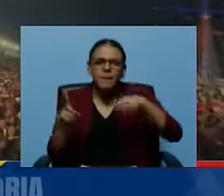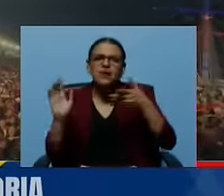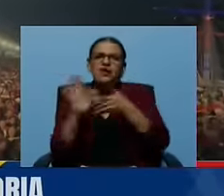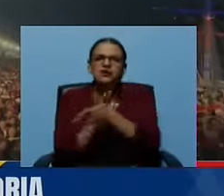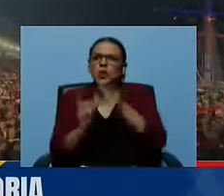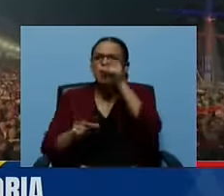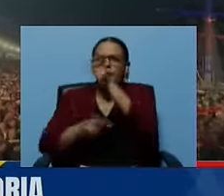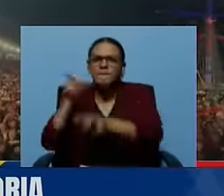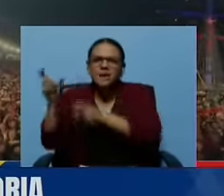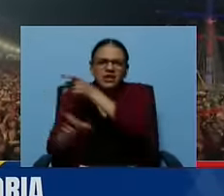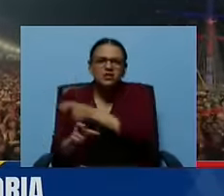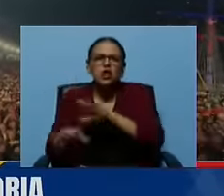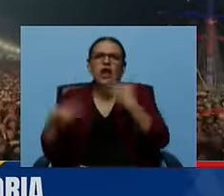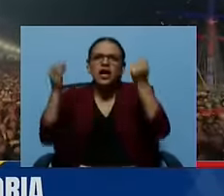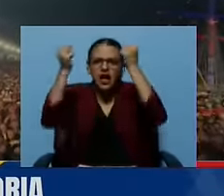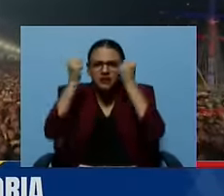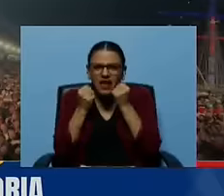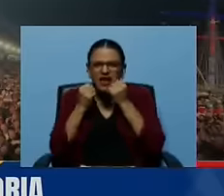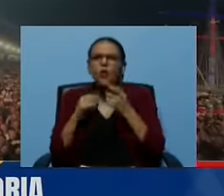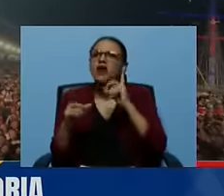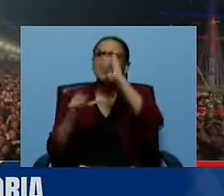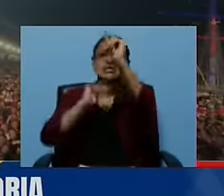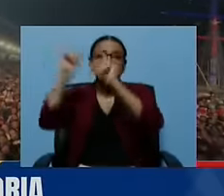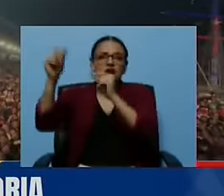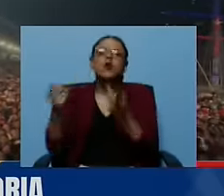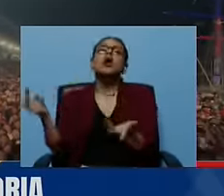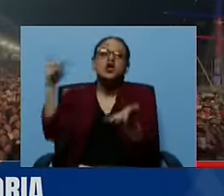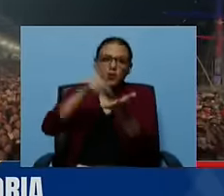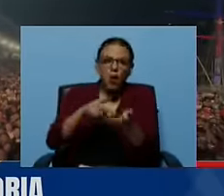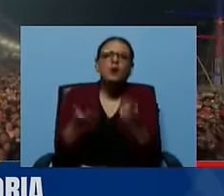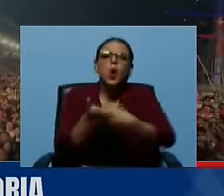delincuentes que se habían ido al exterior y volvieron.